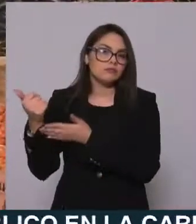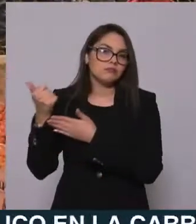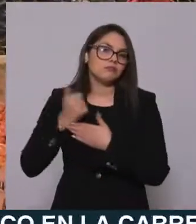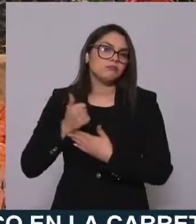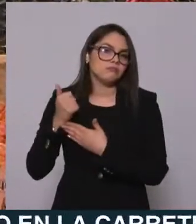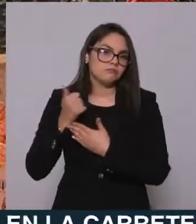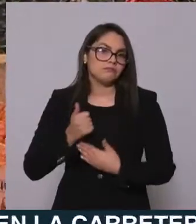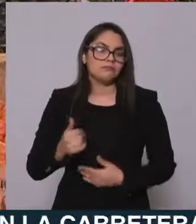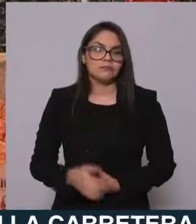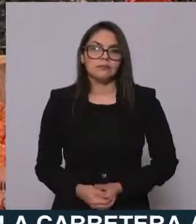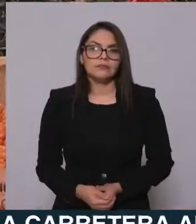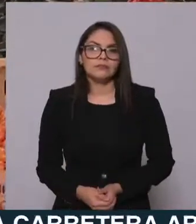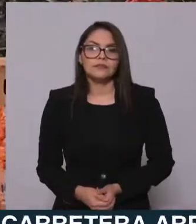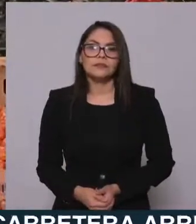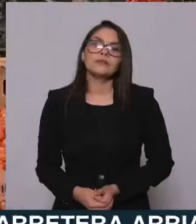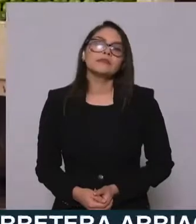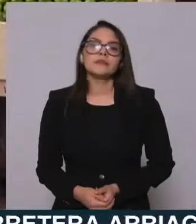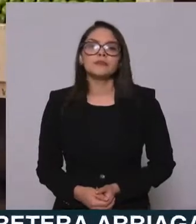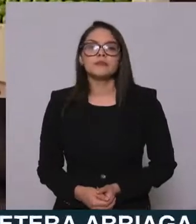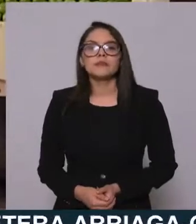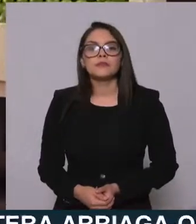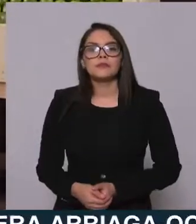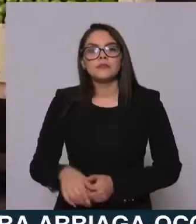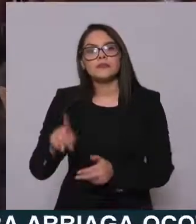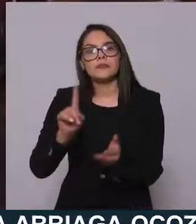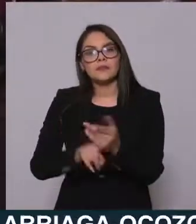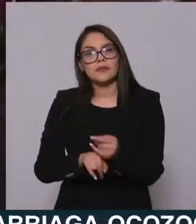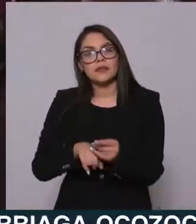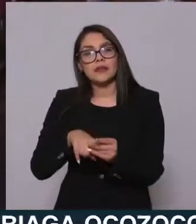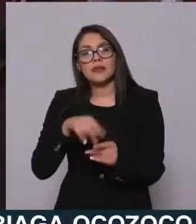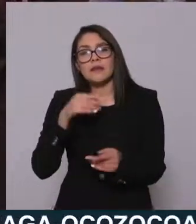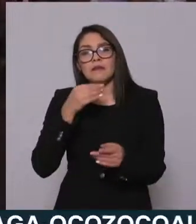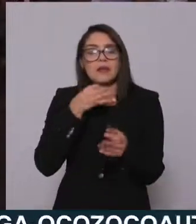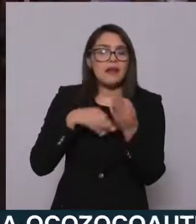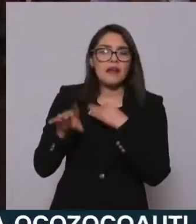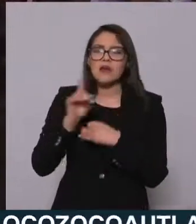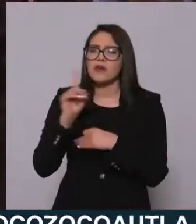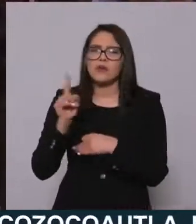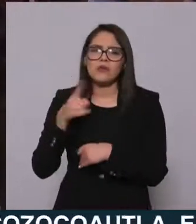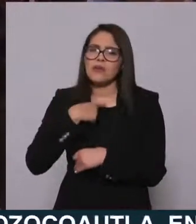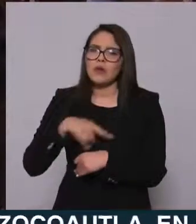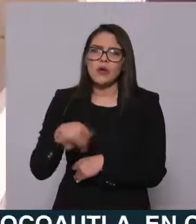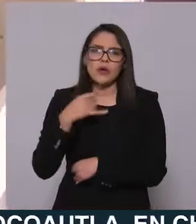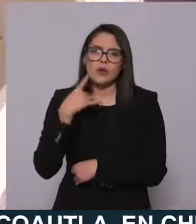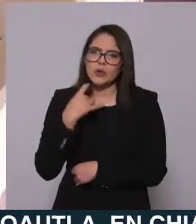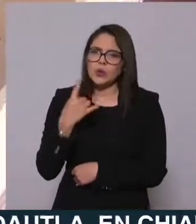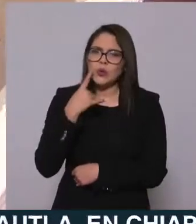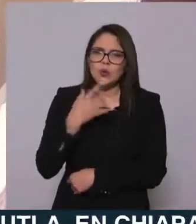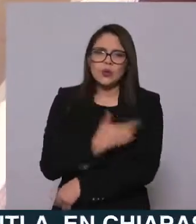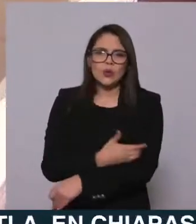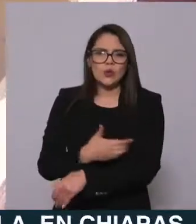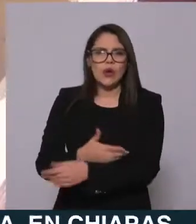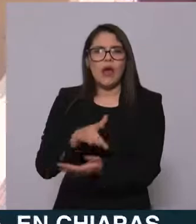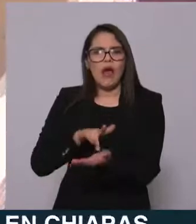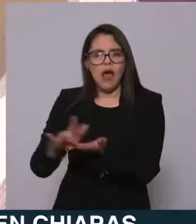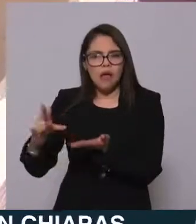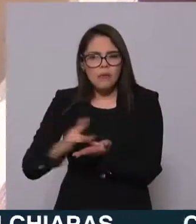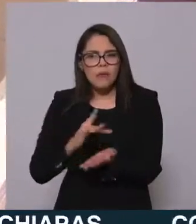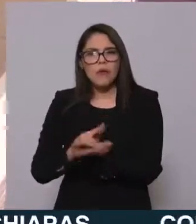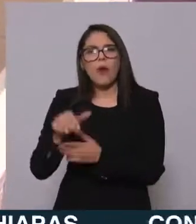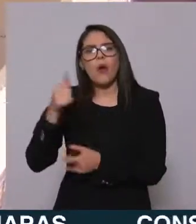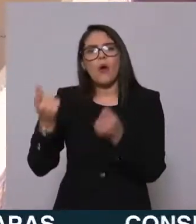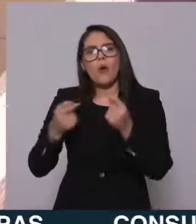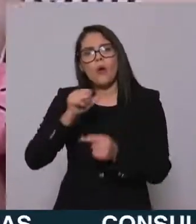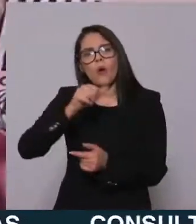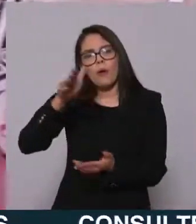El ánimo al interior del inmueble no es festivo, es más bien de lucha, compañeros apoyándose en todo lo posible. Unos con brocha en mano pintan y